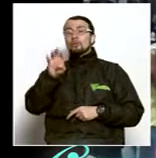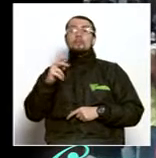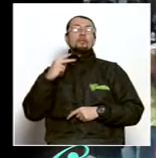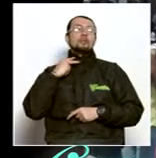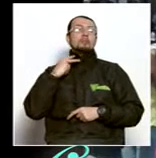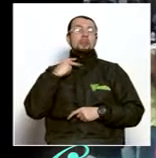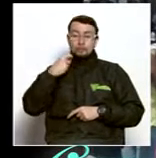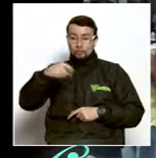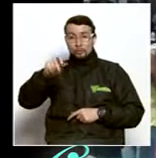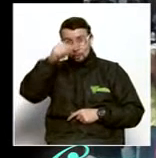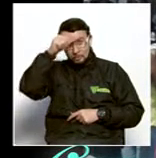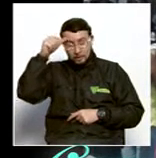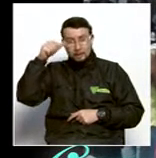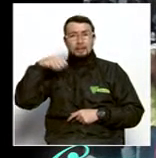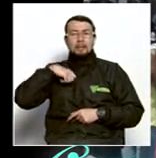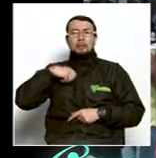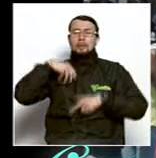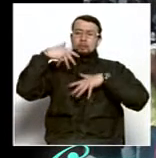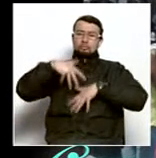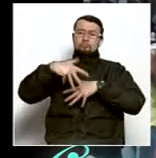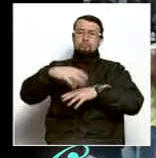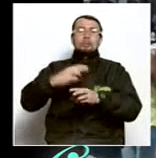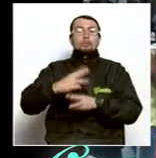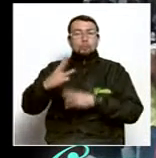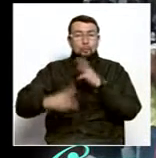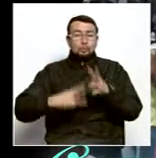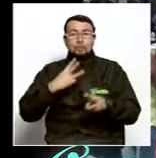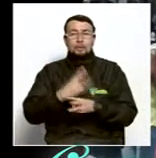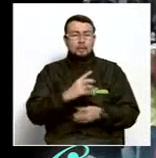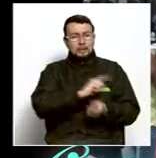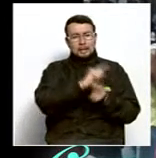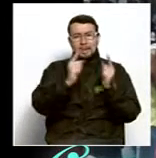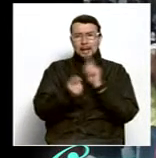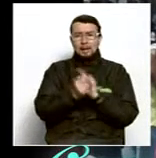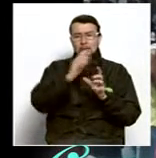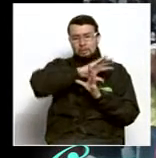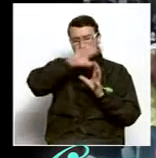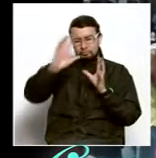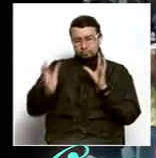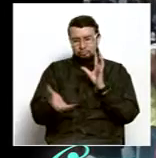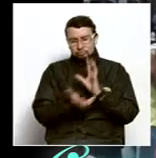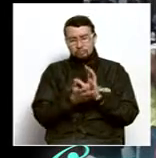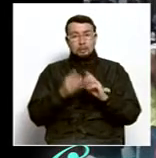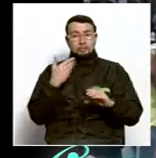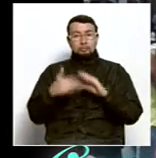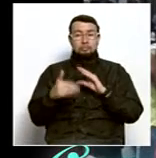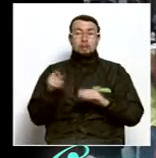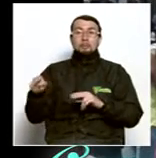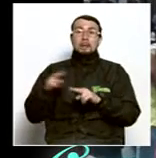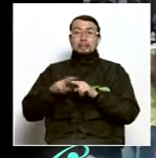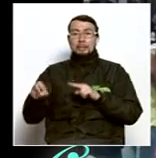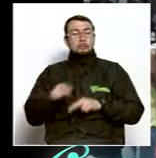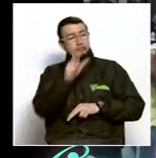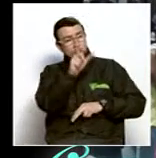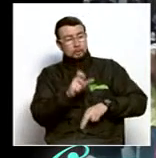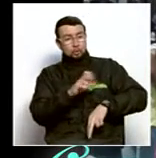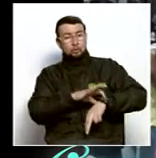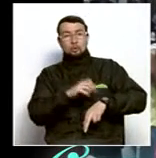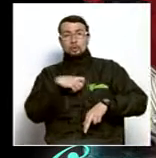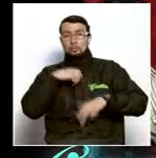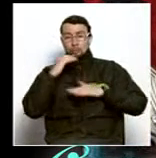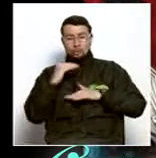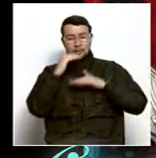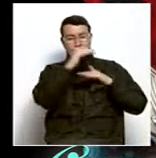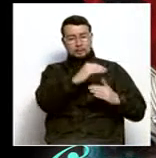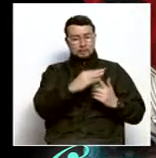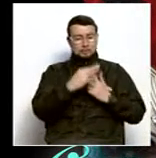o sea, este domingo, tenemos la Marcha Mundial por el Cambio Climático en Manizales. Y pues al doctor le tenemos un regalo muy especial